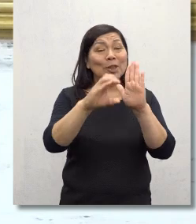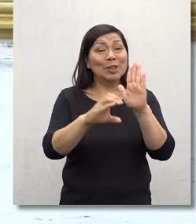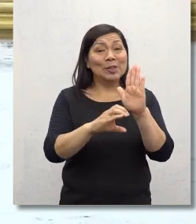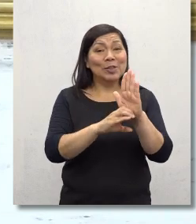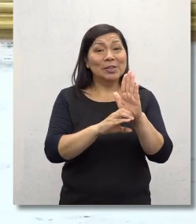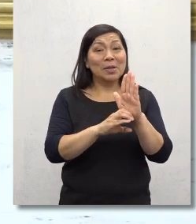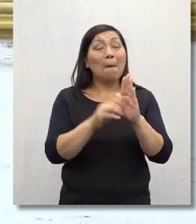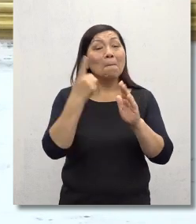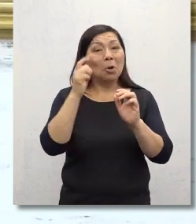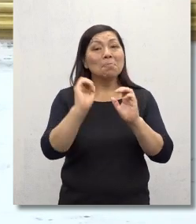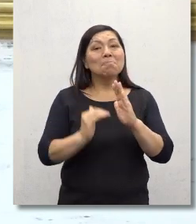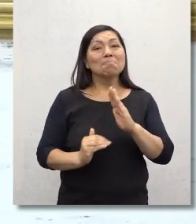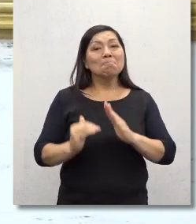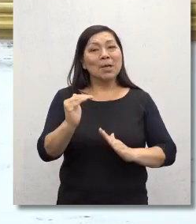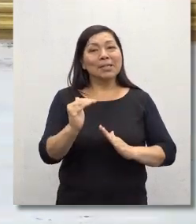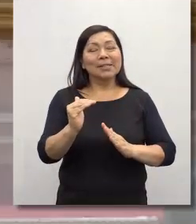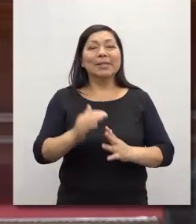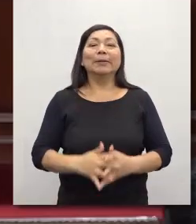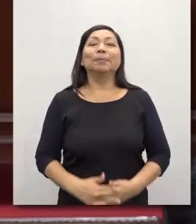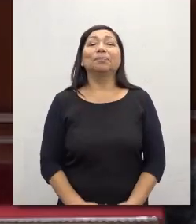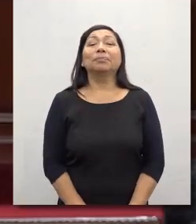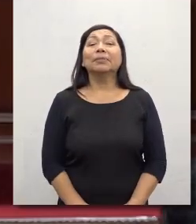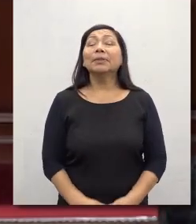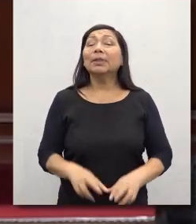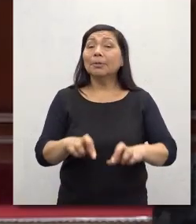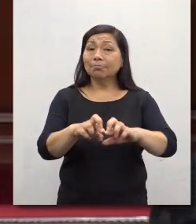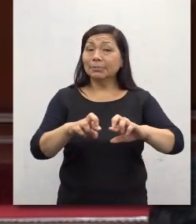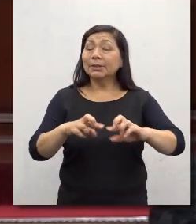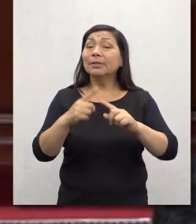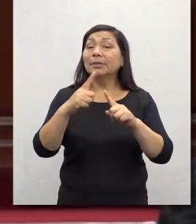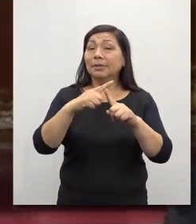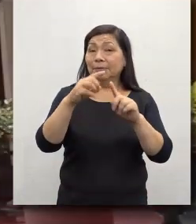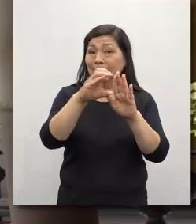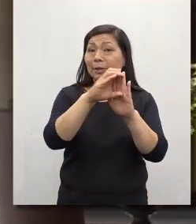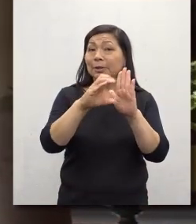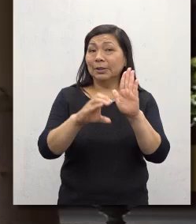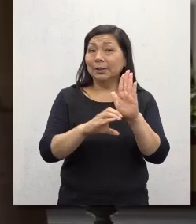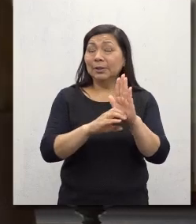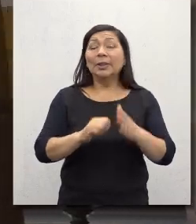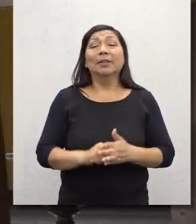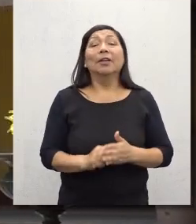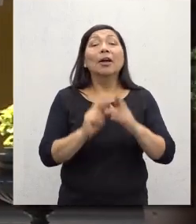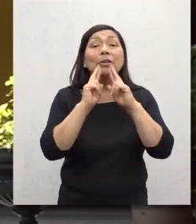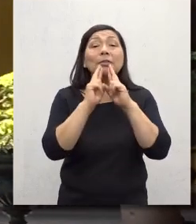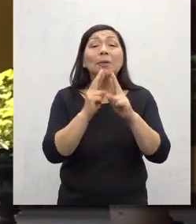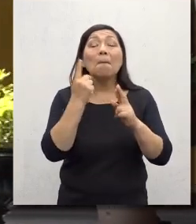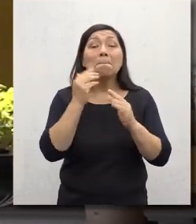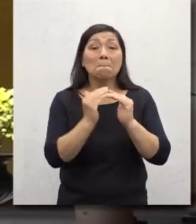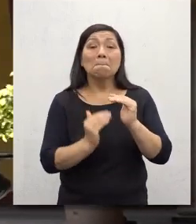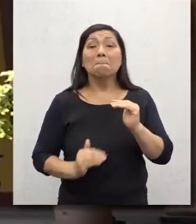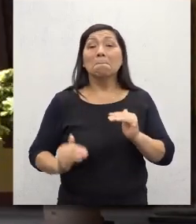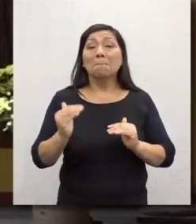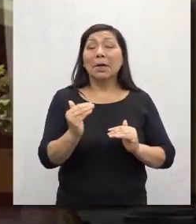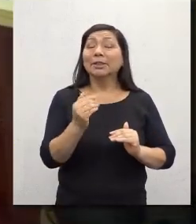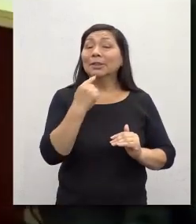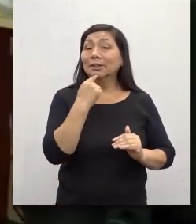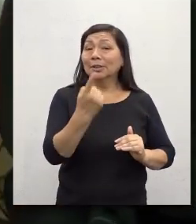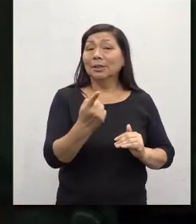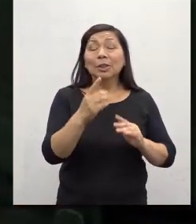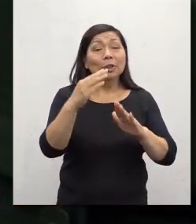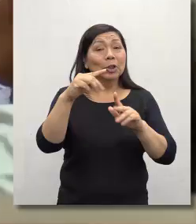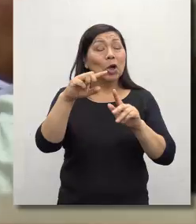Constitucional por mayoría. El Pleno del Tribunal Constitucional resolvió por mayoría ratificar